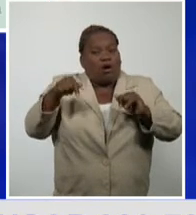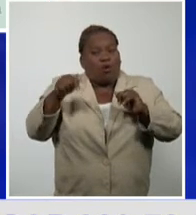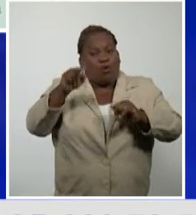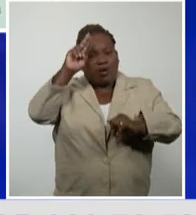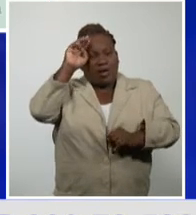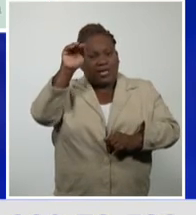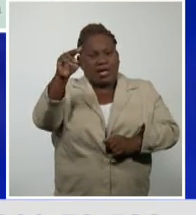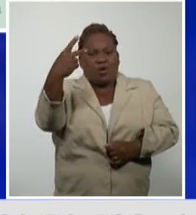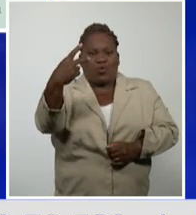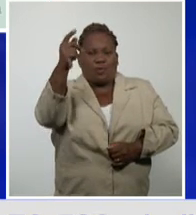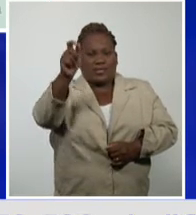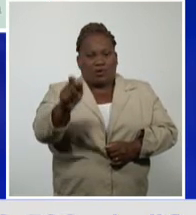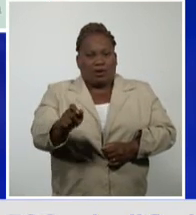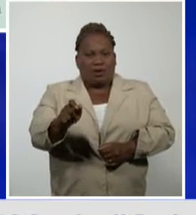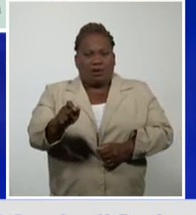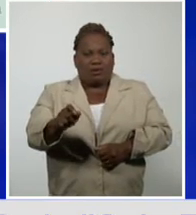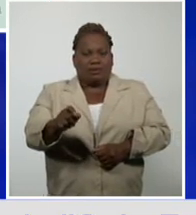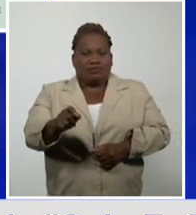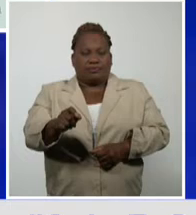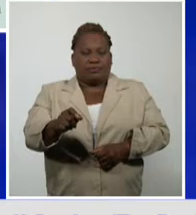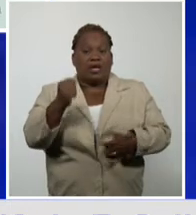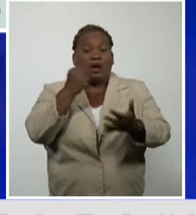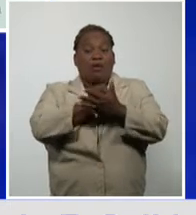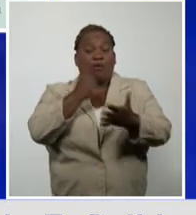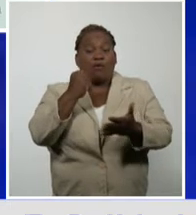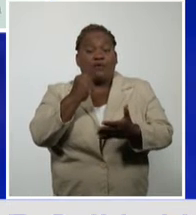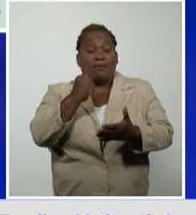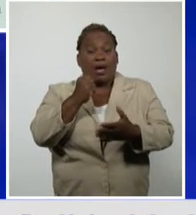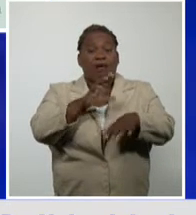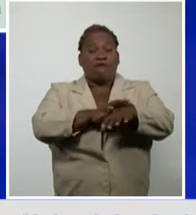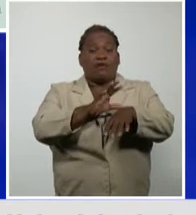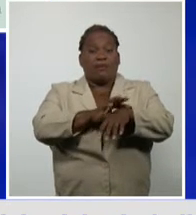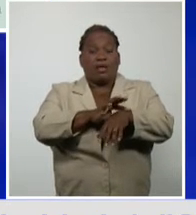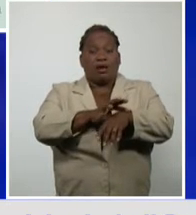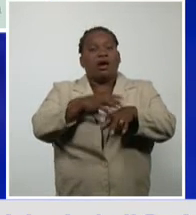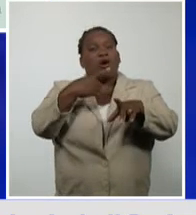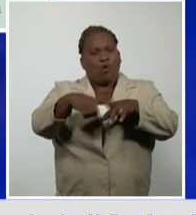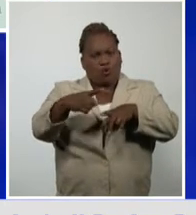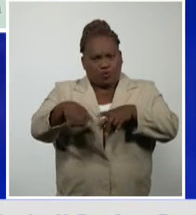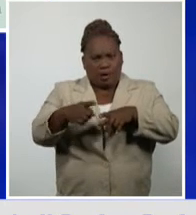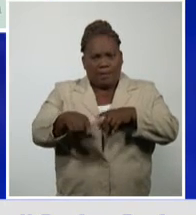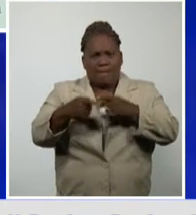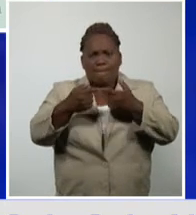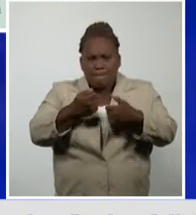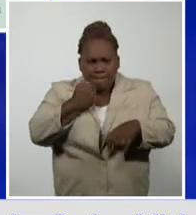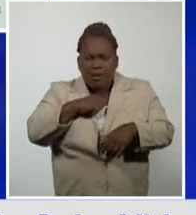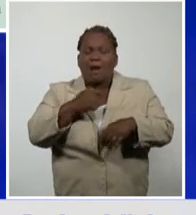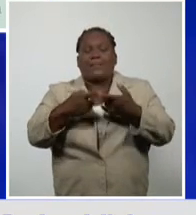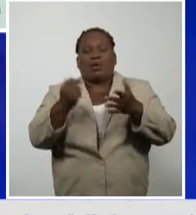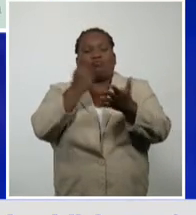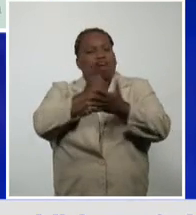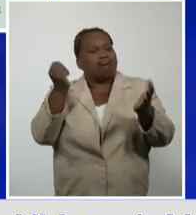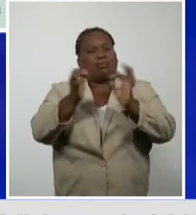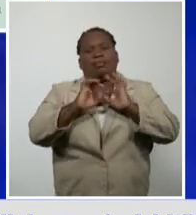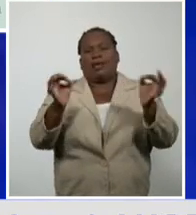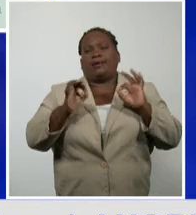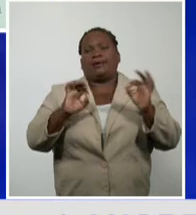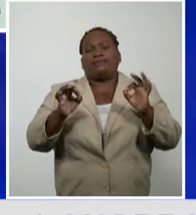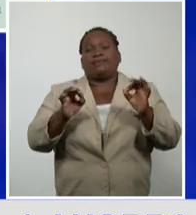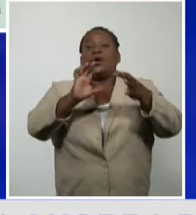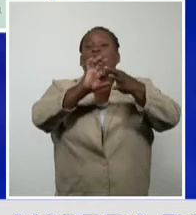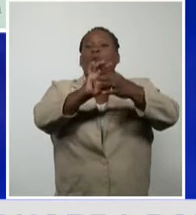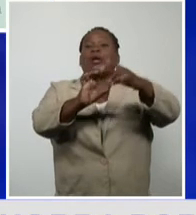2 personas confirmadas con la enfermedad. Hay otras más, pero que no están confirmadas. En el caso de